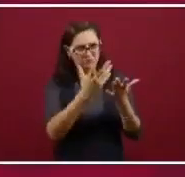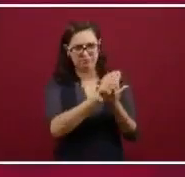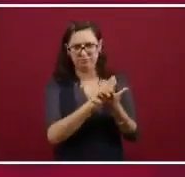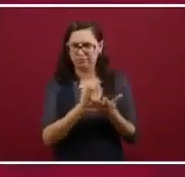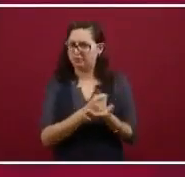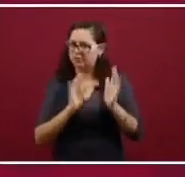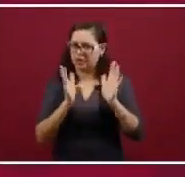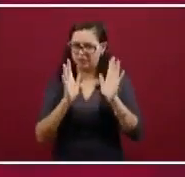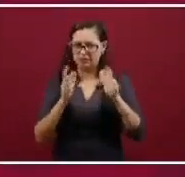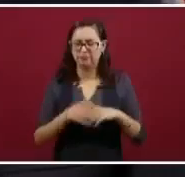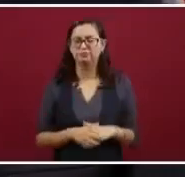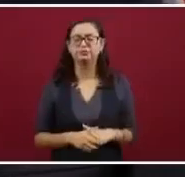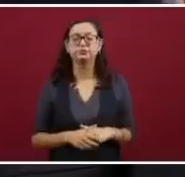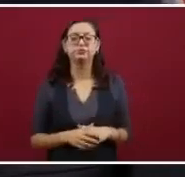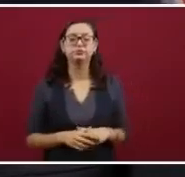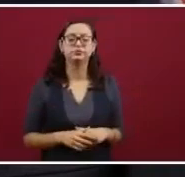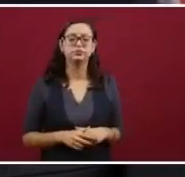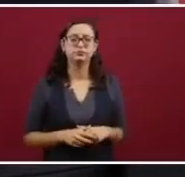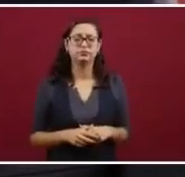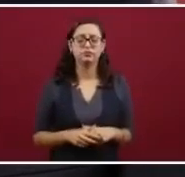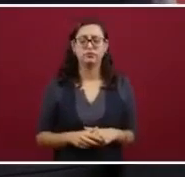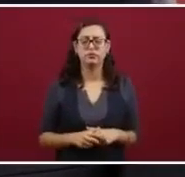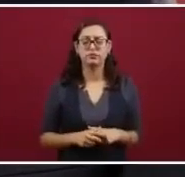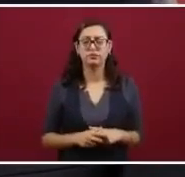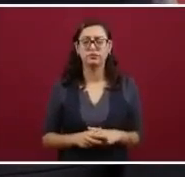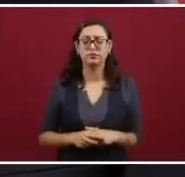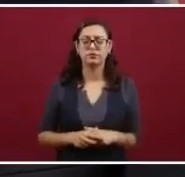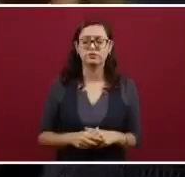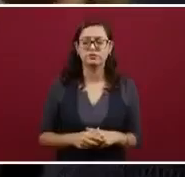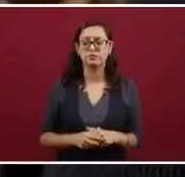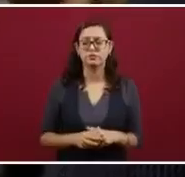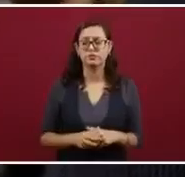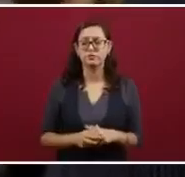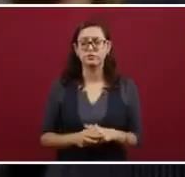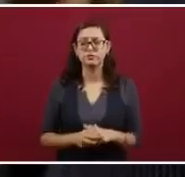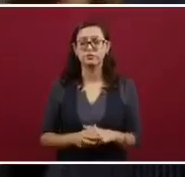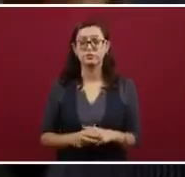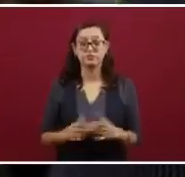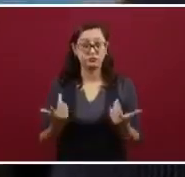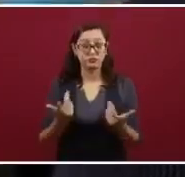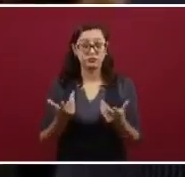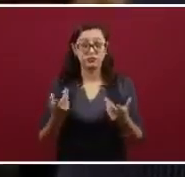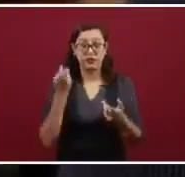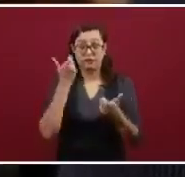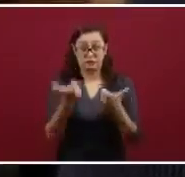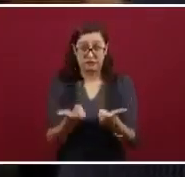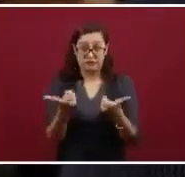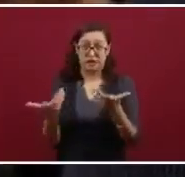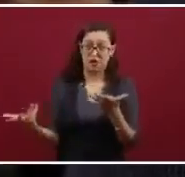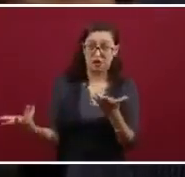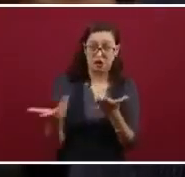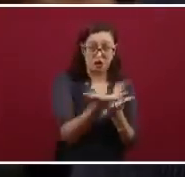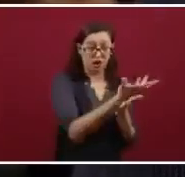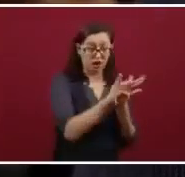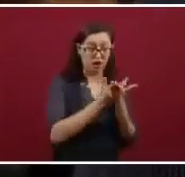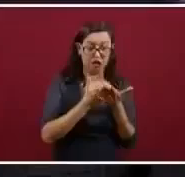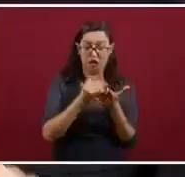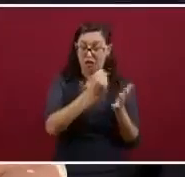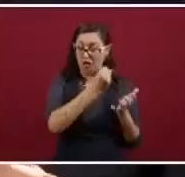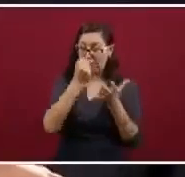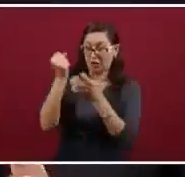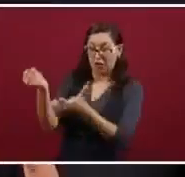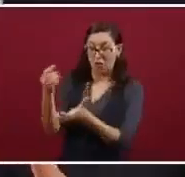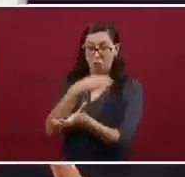¿no?, de todo eso. Igualmente sería destinado el recurso para municipios de los más pobres del país. Tenemos